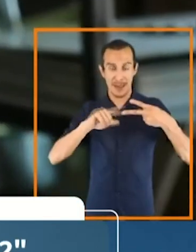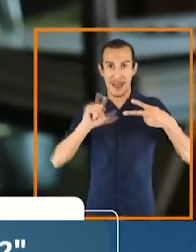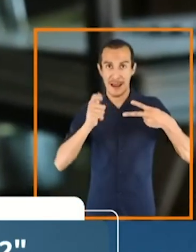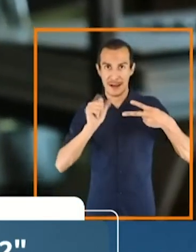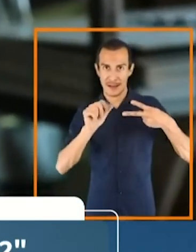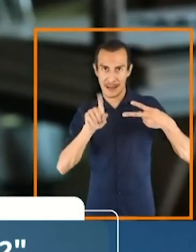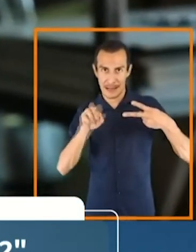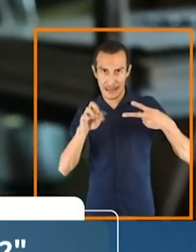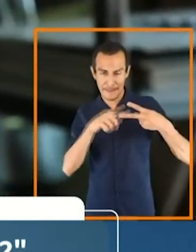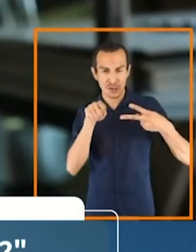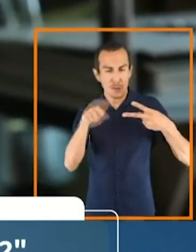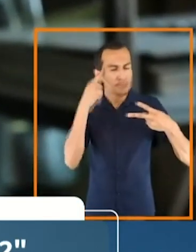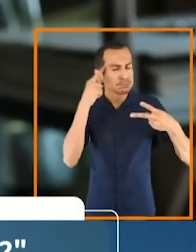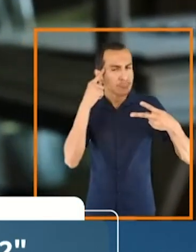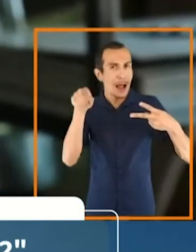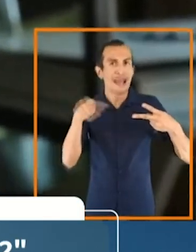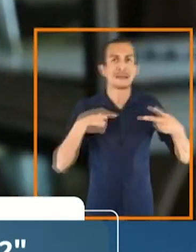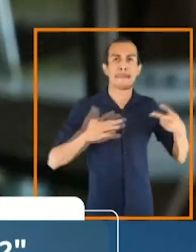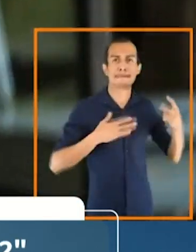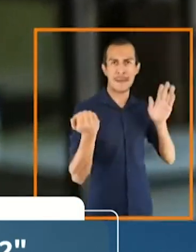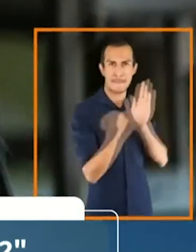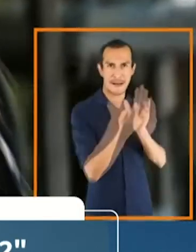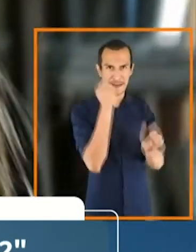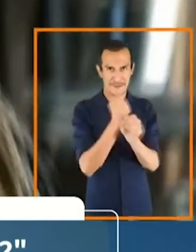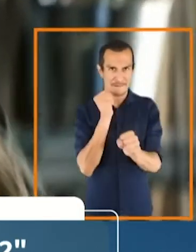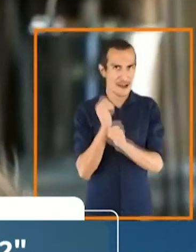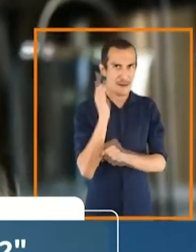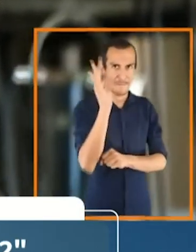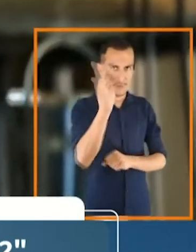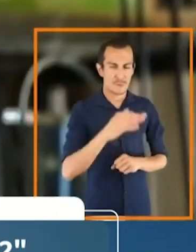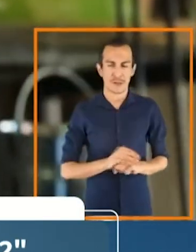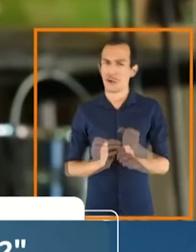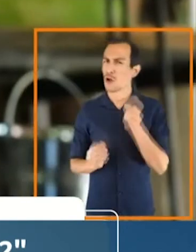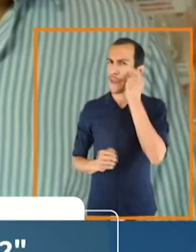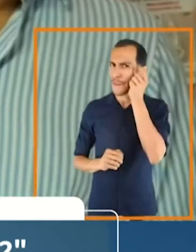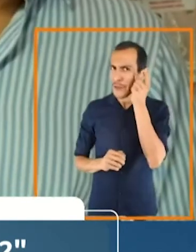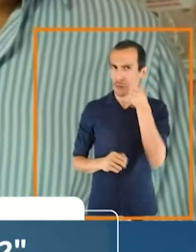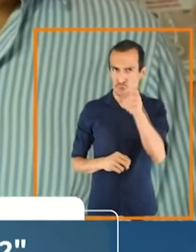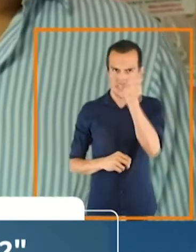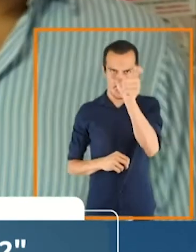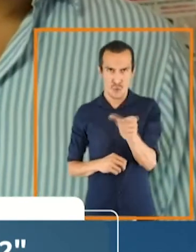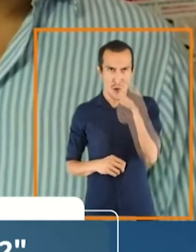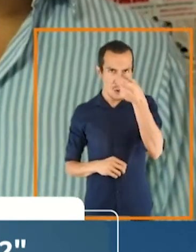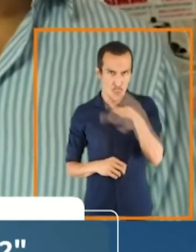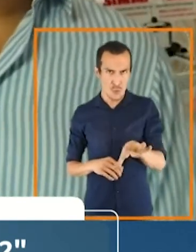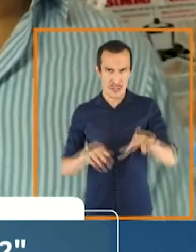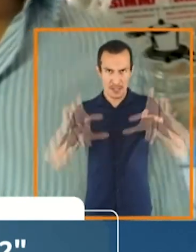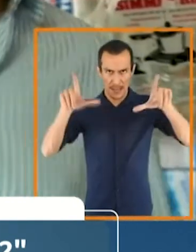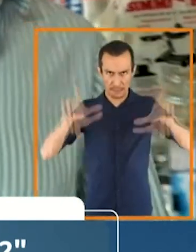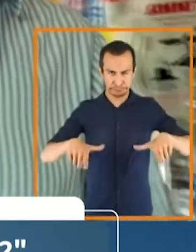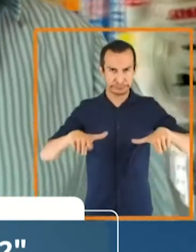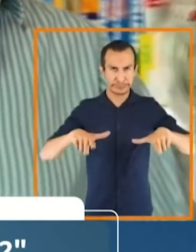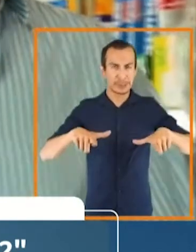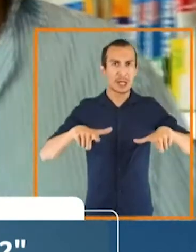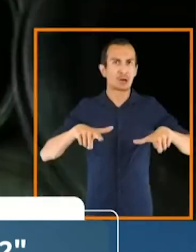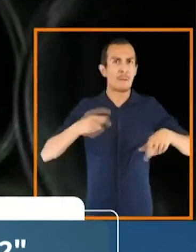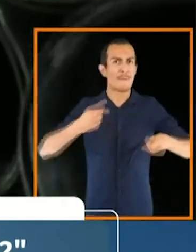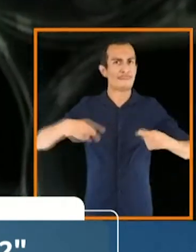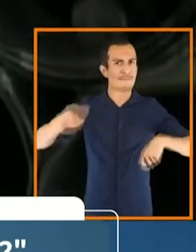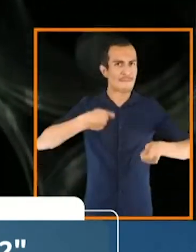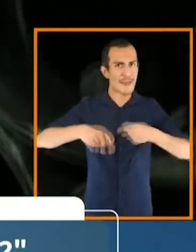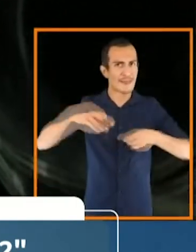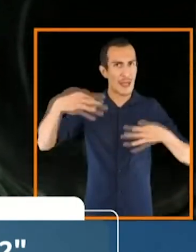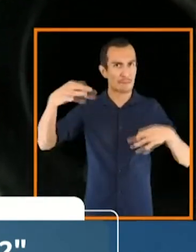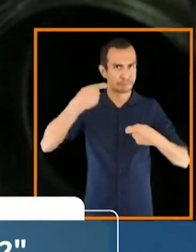pero ahora es toda la Araucanía, así que la gente de Pucón, Villarrica, Loncoche, Lautaro, todas las personas que